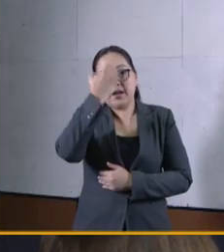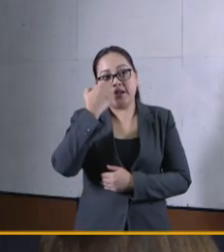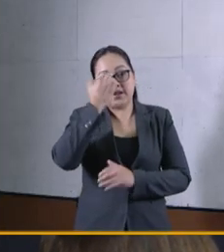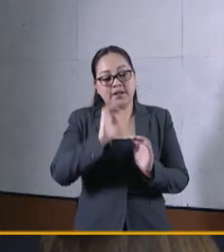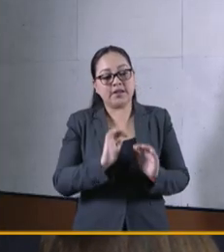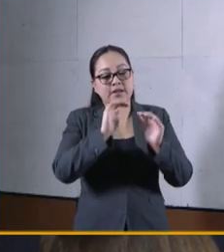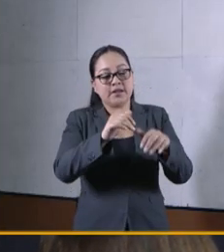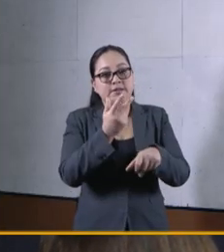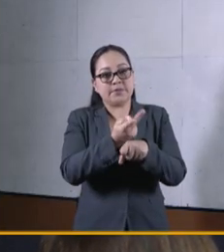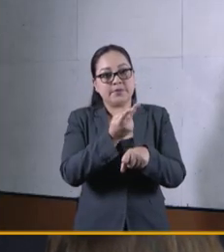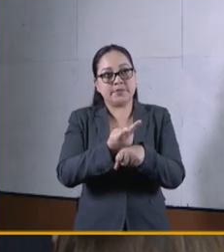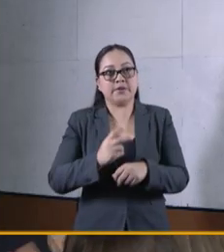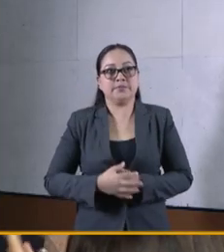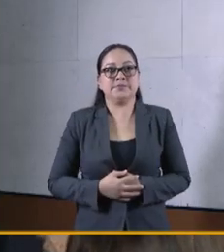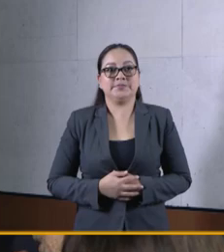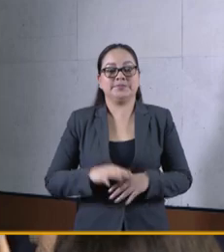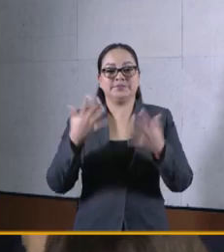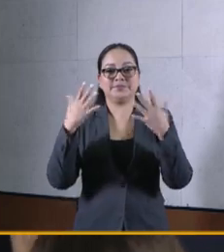bachillerato